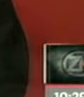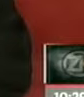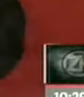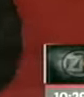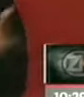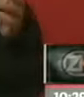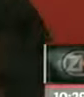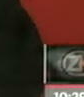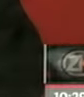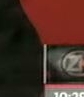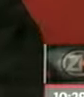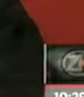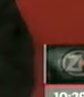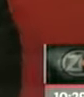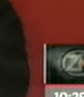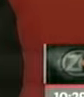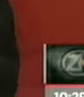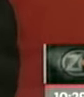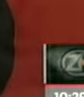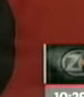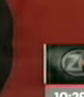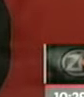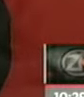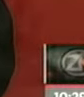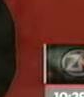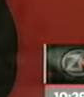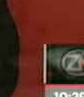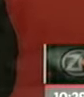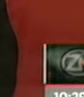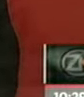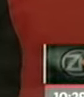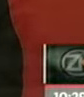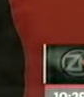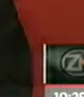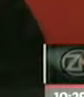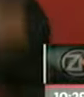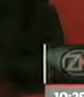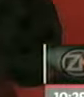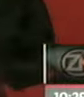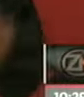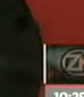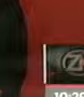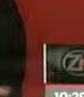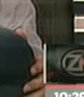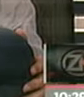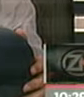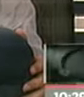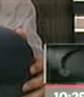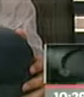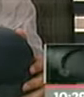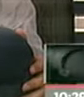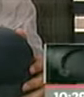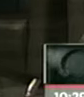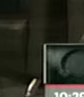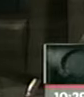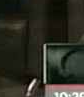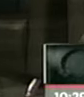viene a tu casa, tú sabes que es una deuda que tenemos pendiente. Yo creo que vamos para el primer video de la noche, señor Pedro. Vamos al primer. Hoy hay